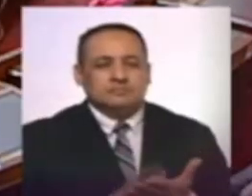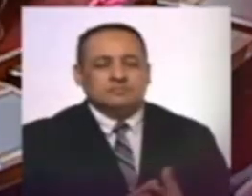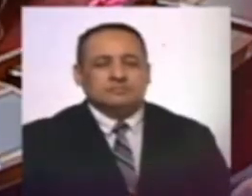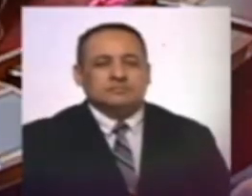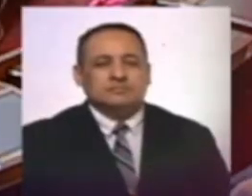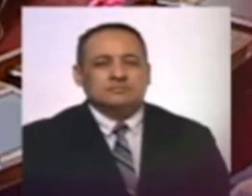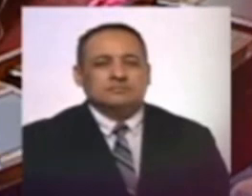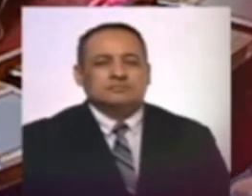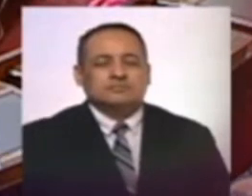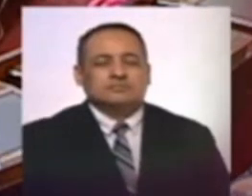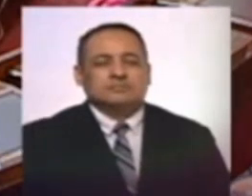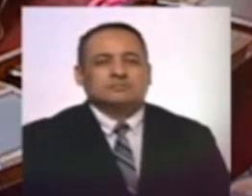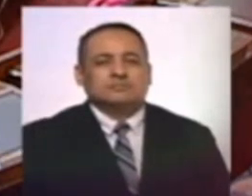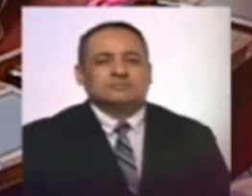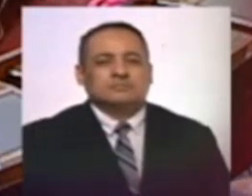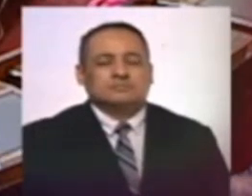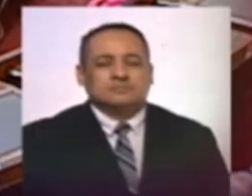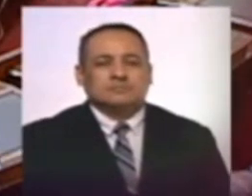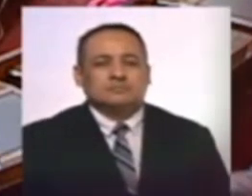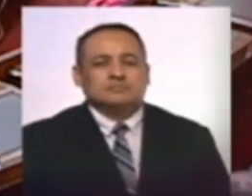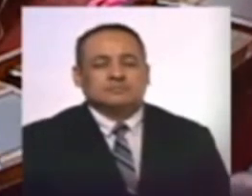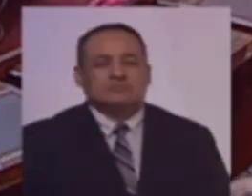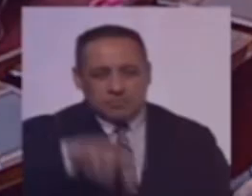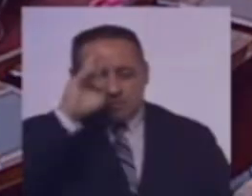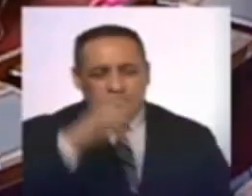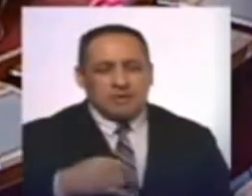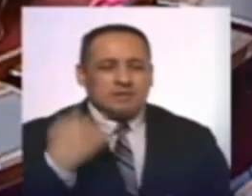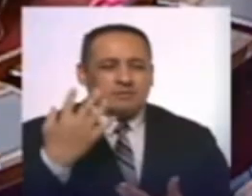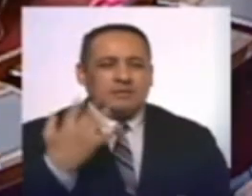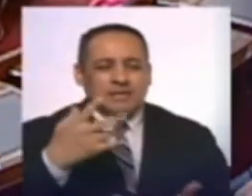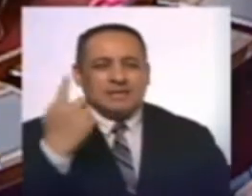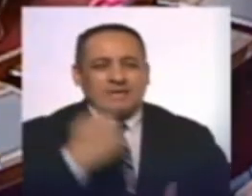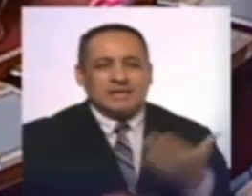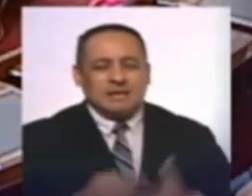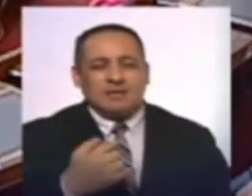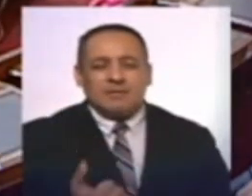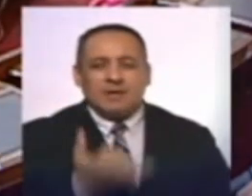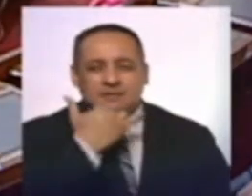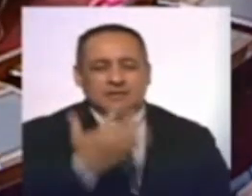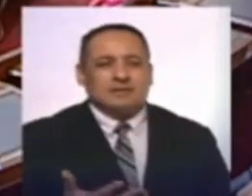enfrentarme. Creo, encuentro fortaleza en mi vida a cada momento,